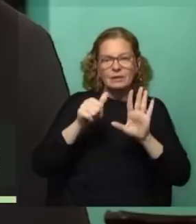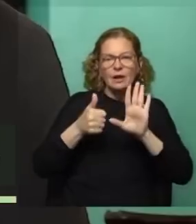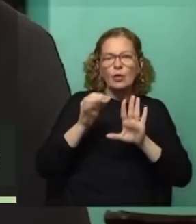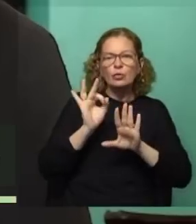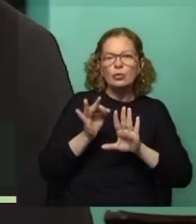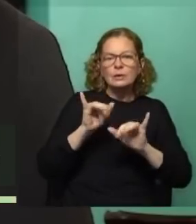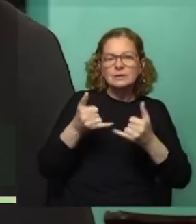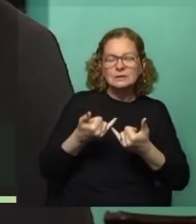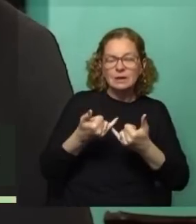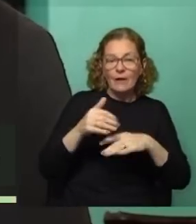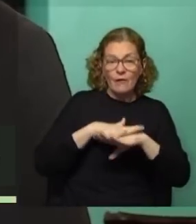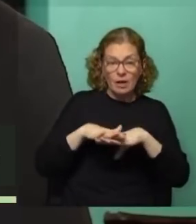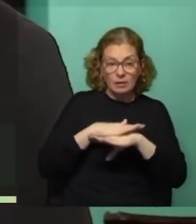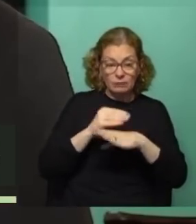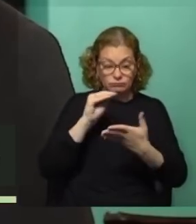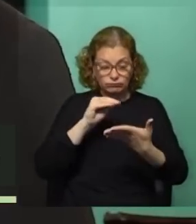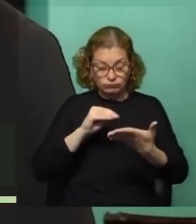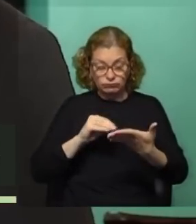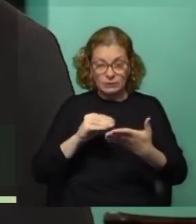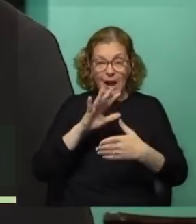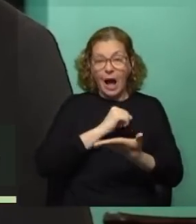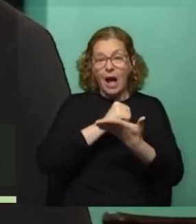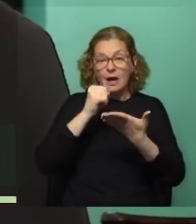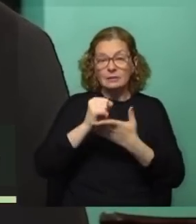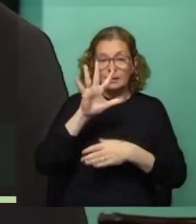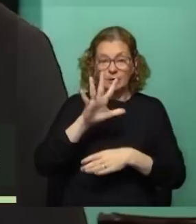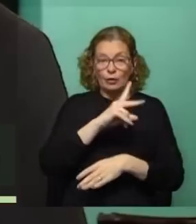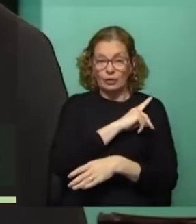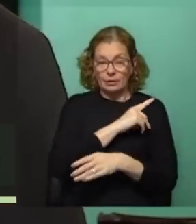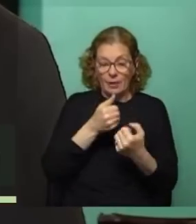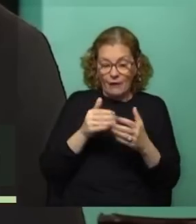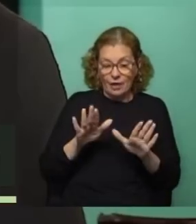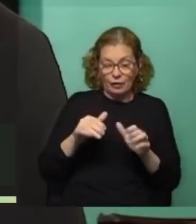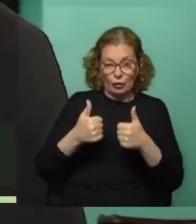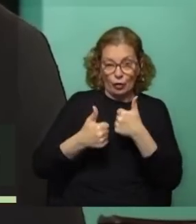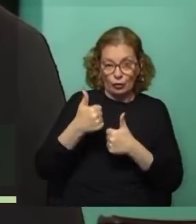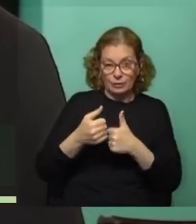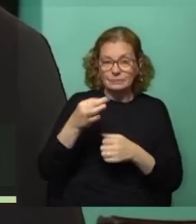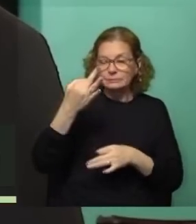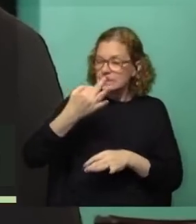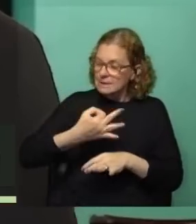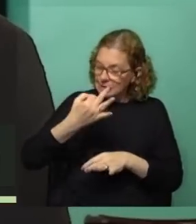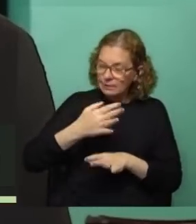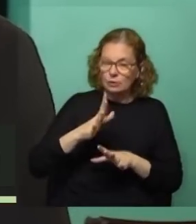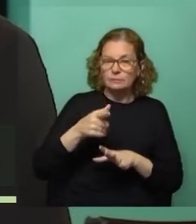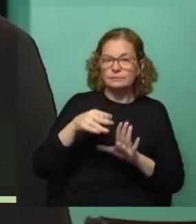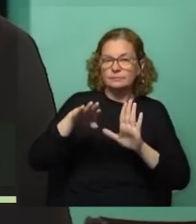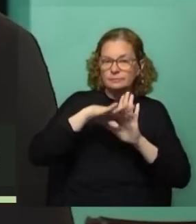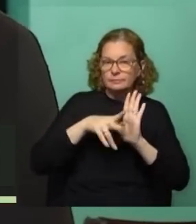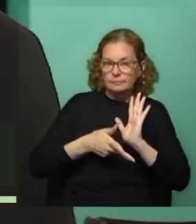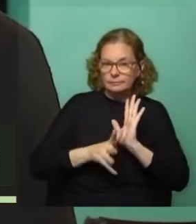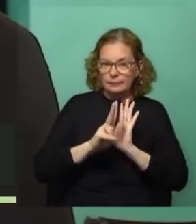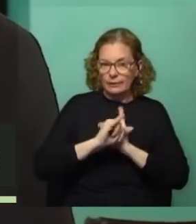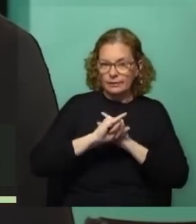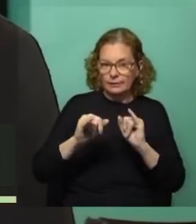quedan disponibles las bases Y a partir de ahí hasta el 5 de diciembre estaba abierto este concurso exactamente Es este es el plazo es un plazo